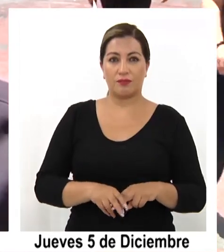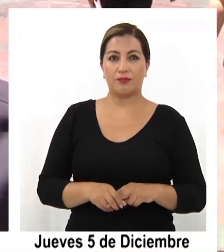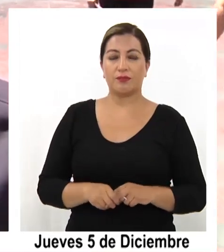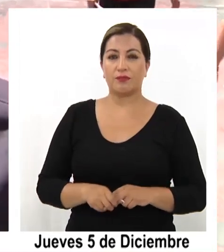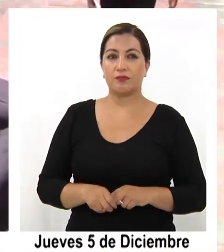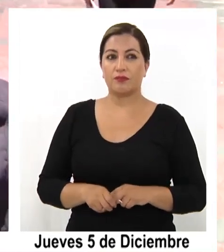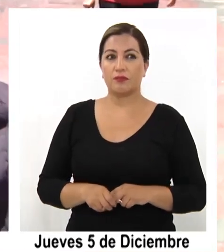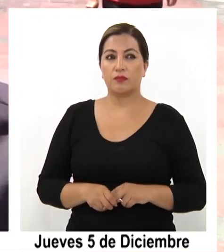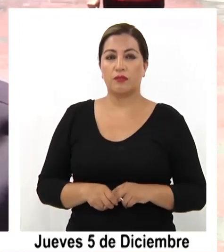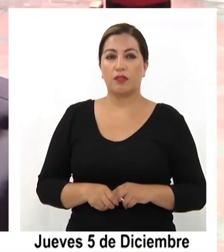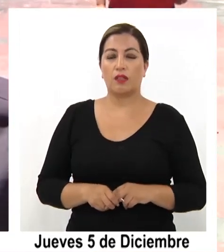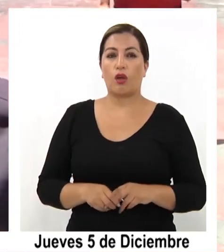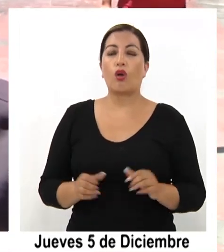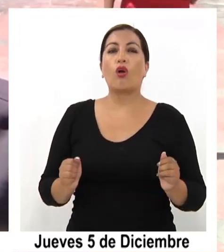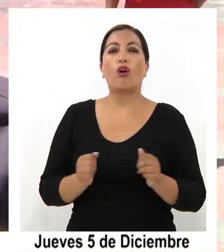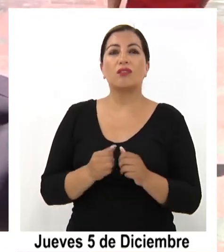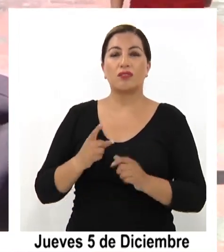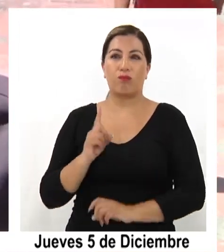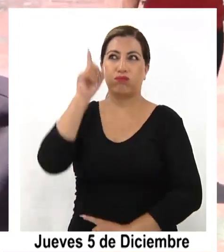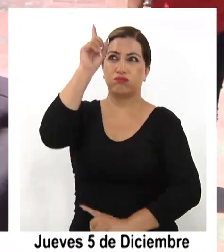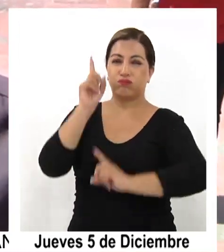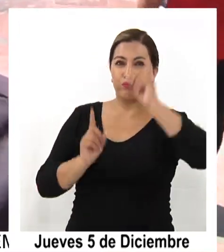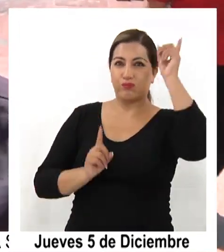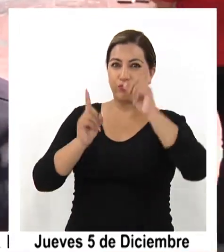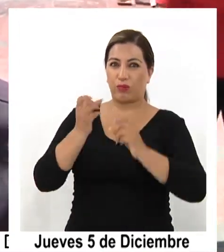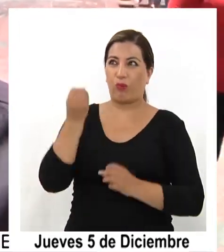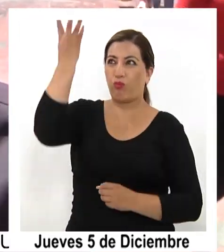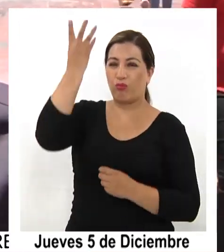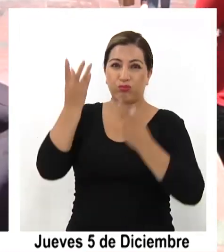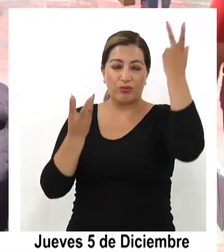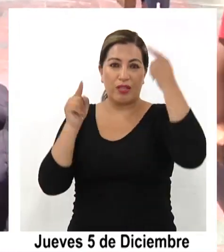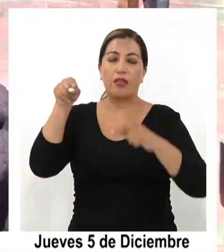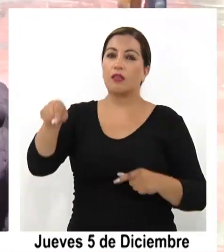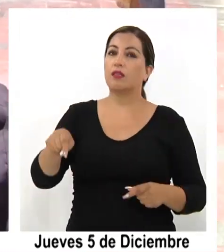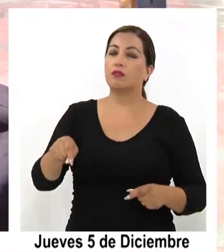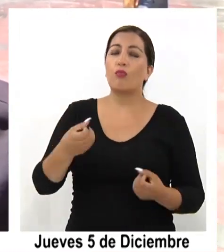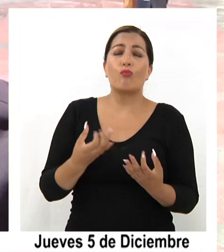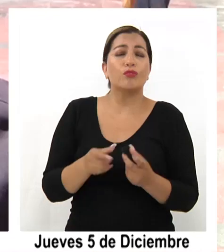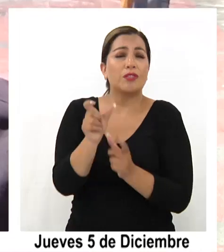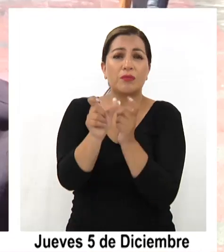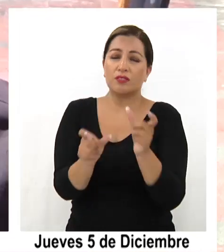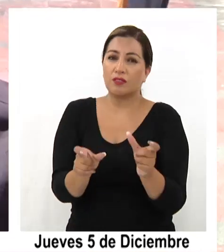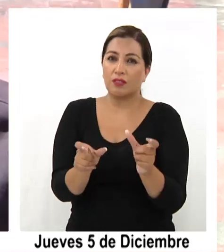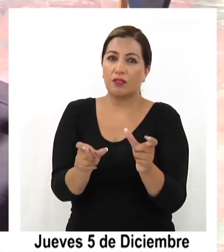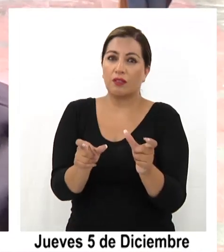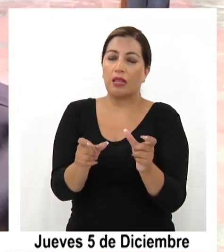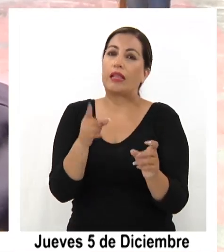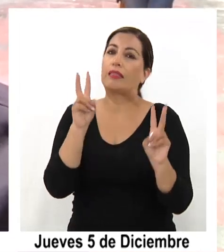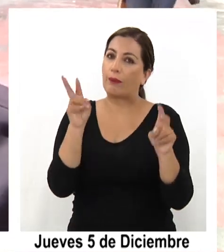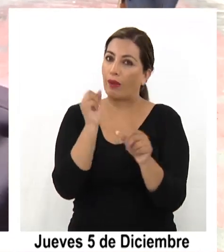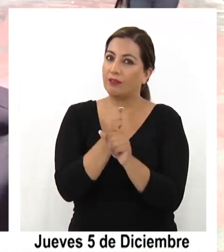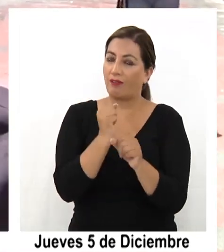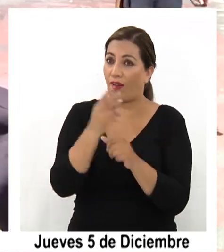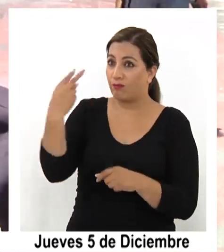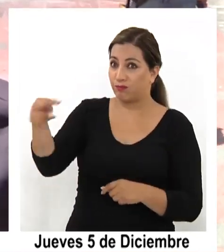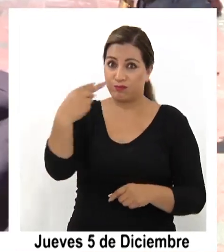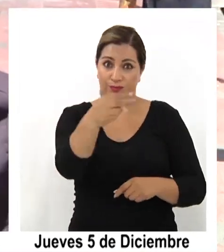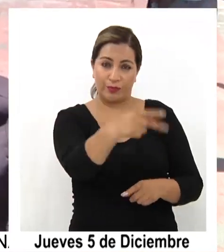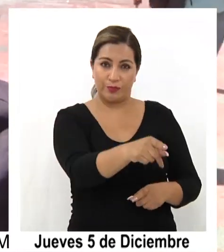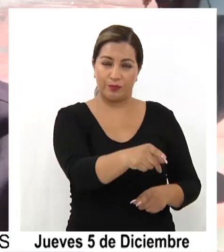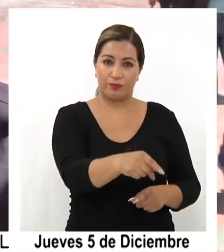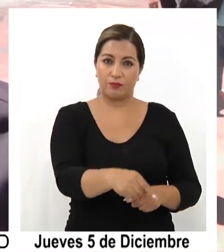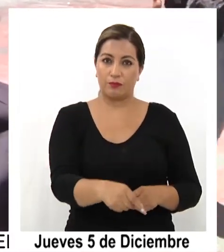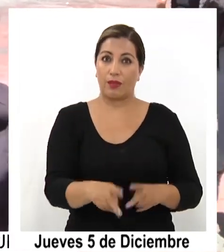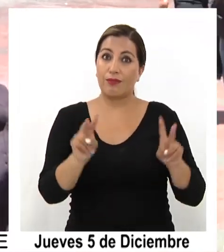con los fuegos artificiales. Porque, de hecho, depende mucha gente, oye, sus fuentes de trabajo, bueno,